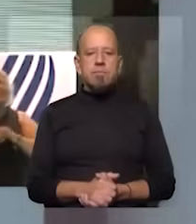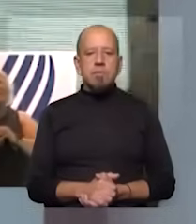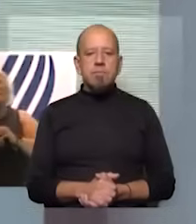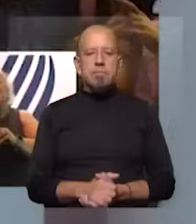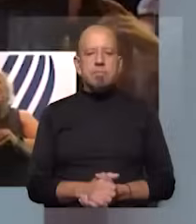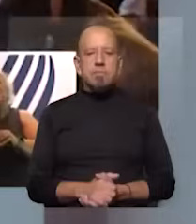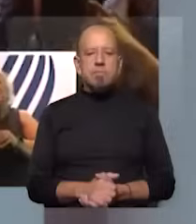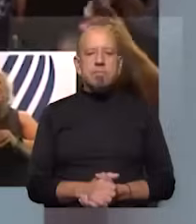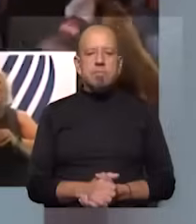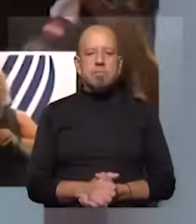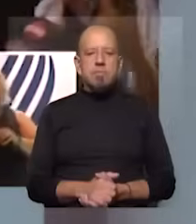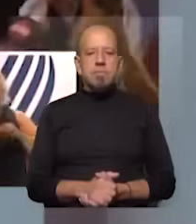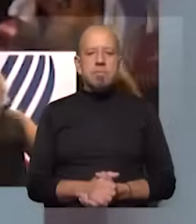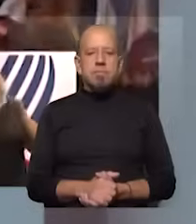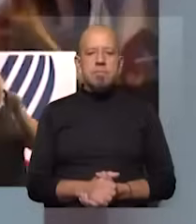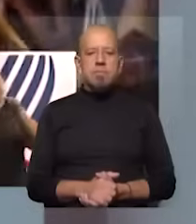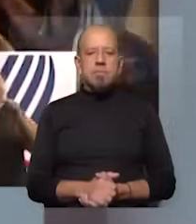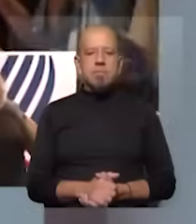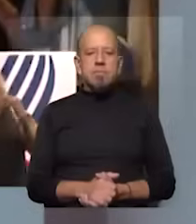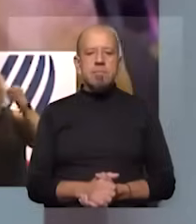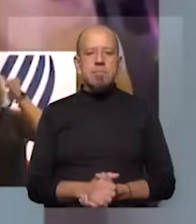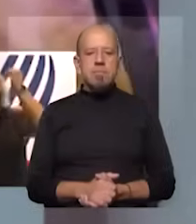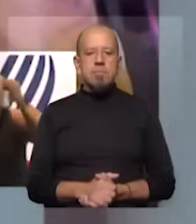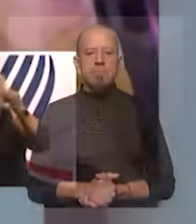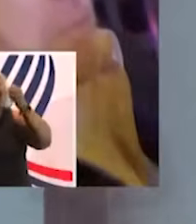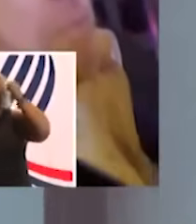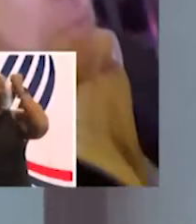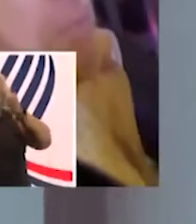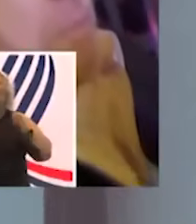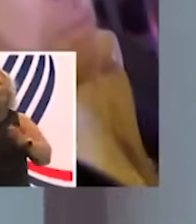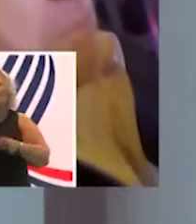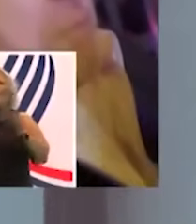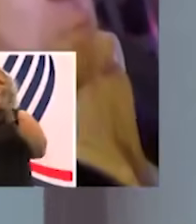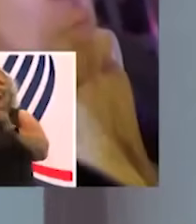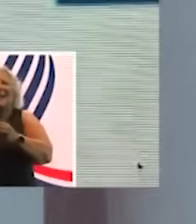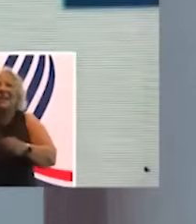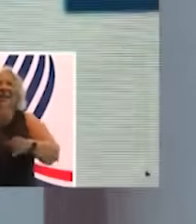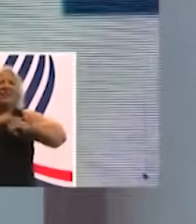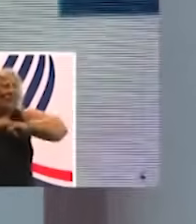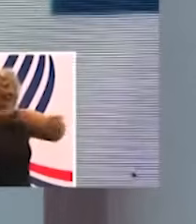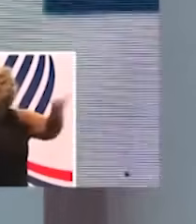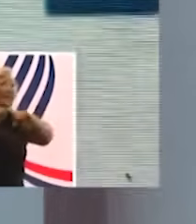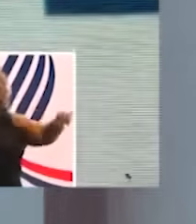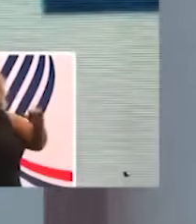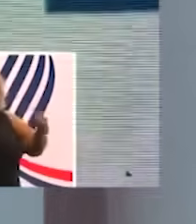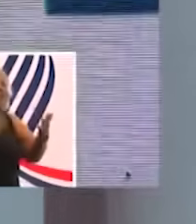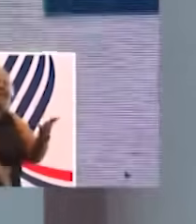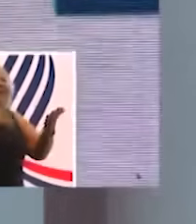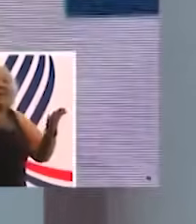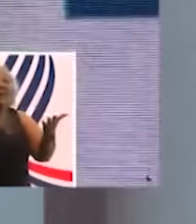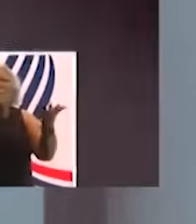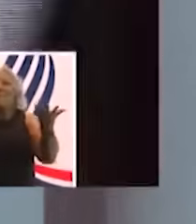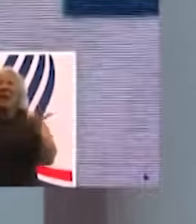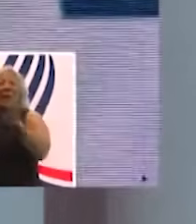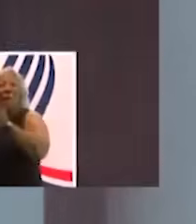larga que es enamorar a nuestros compañeros y compañeras para que salgan a trillar y a convencer